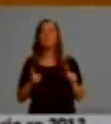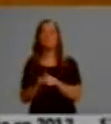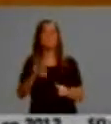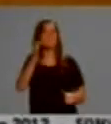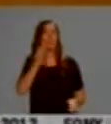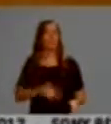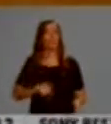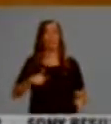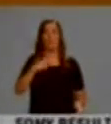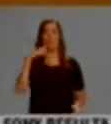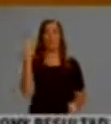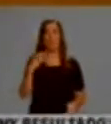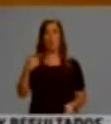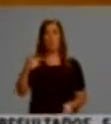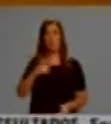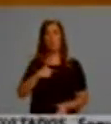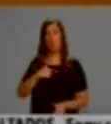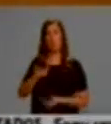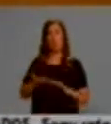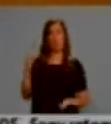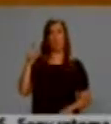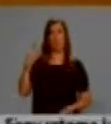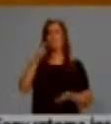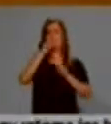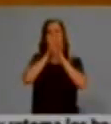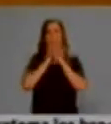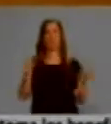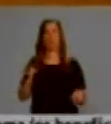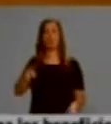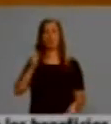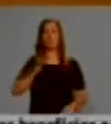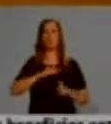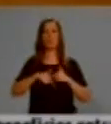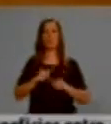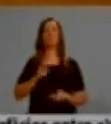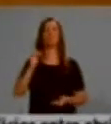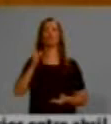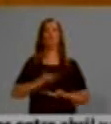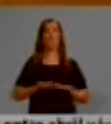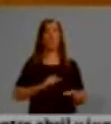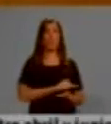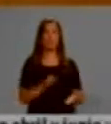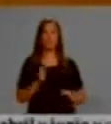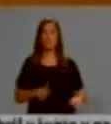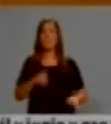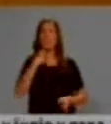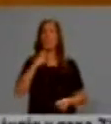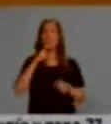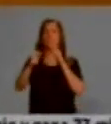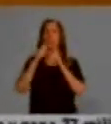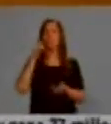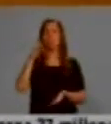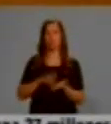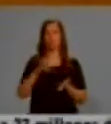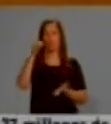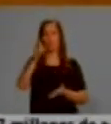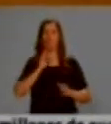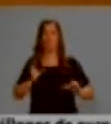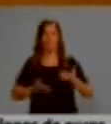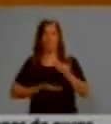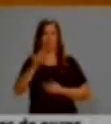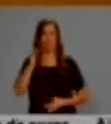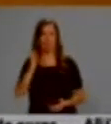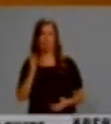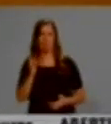secretaria general que no ponía la mano en el fuego por nadie nada más que por su familia? Está dicho en una entrevista que le hicieron a un medio de